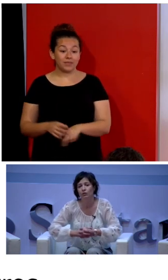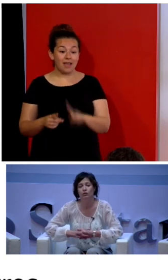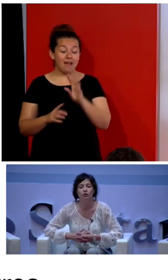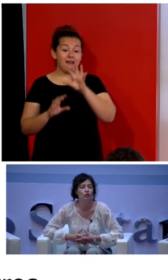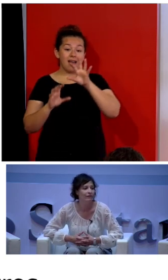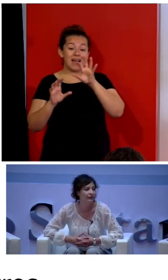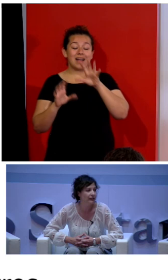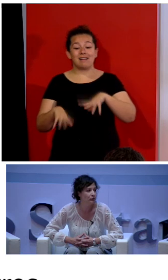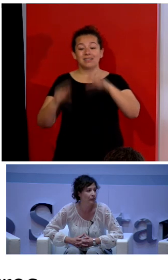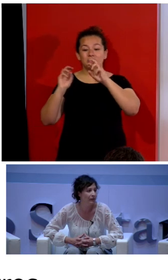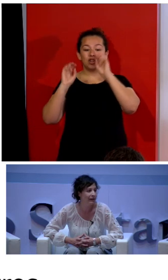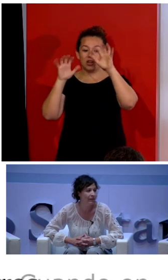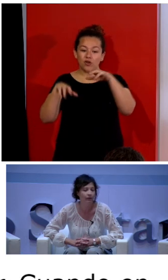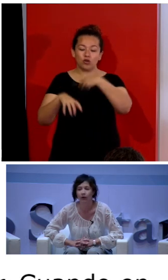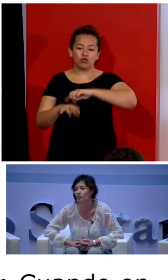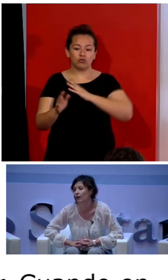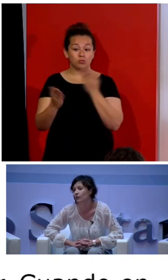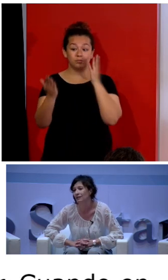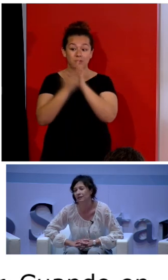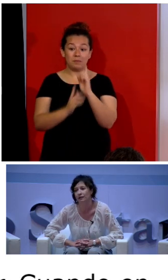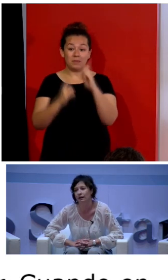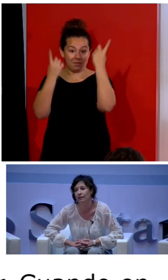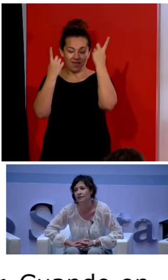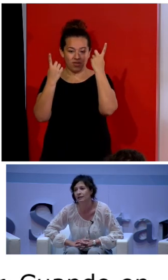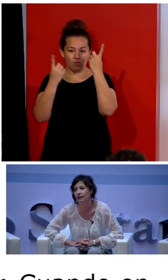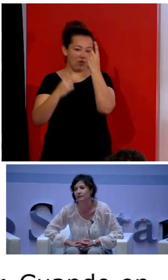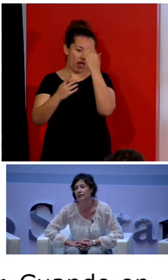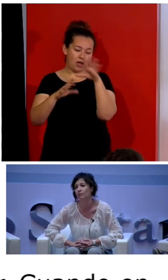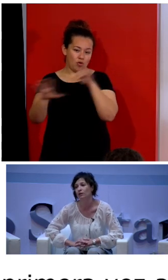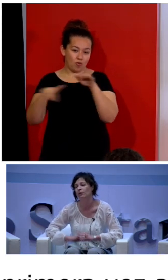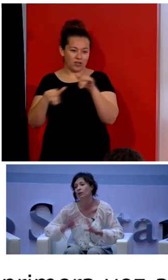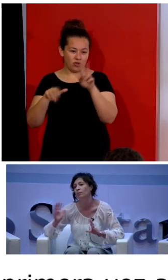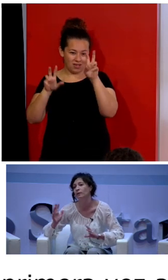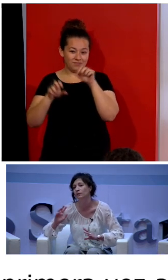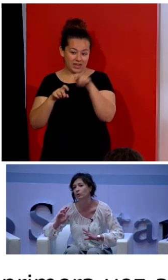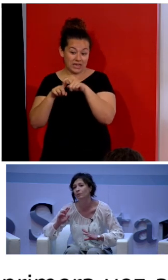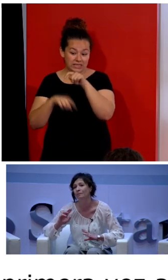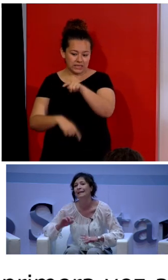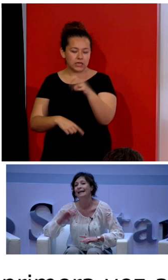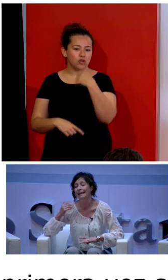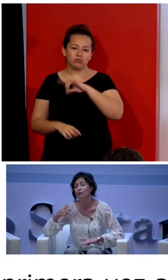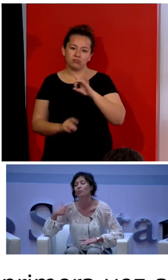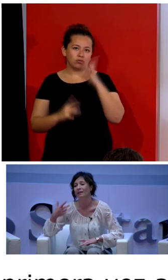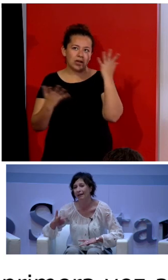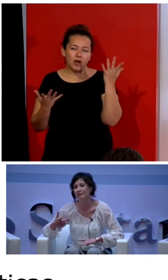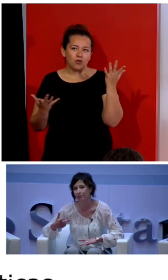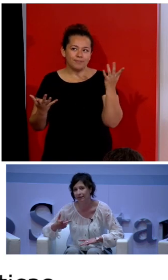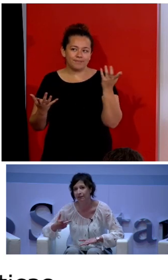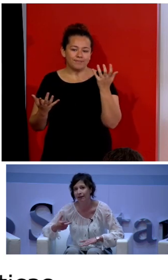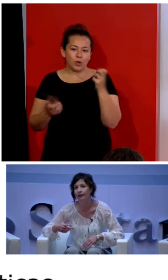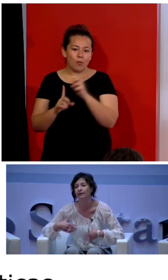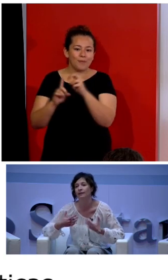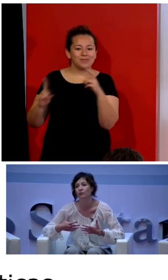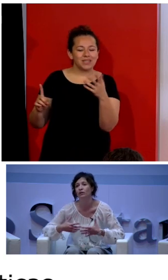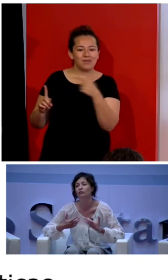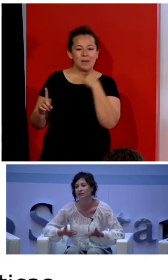León nos enfrentamos por primera vez a una convocatoria de estas características, teníamos claro que no queríamos perder la perspectiva